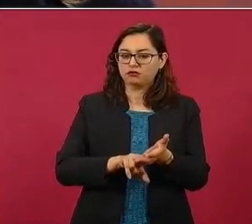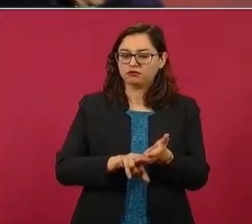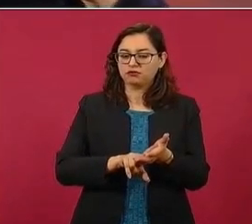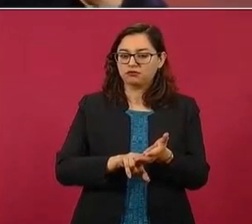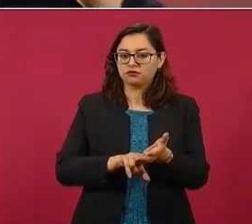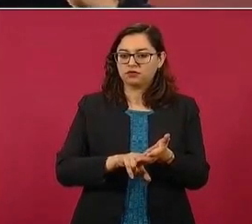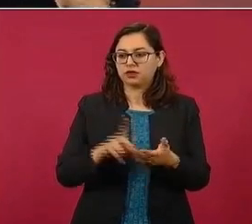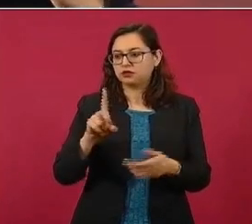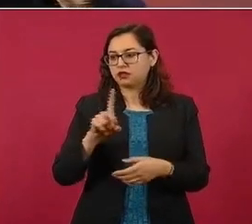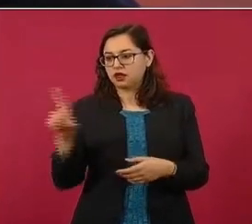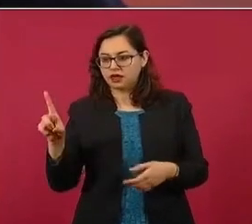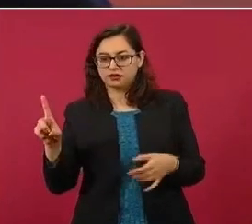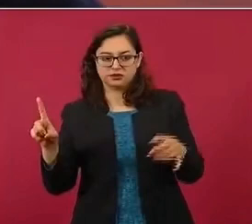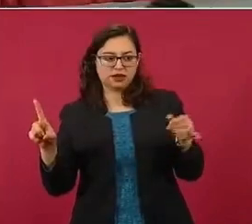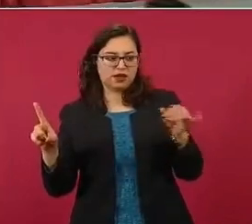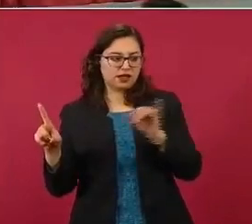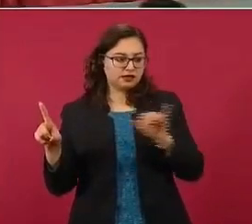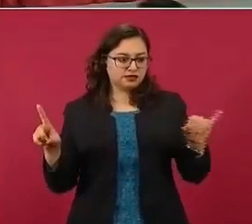En donde